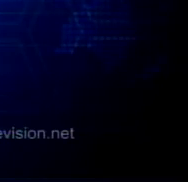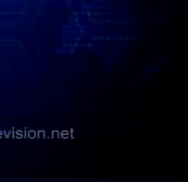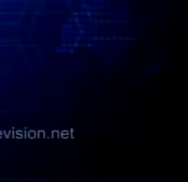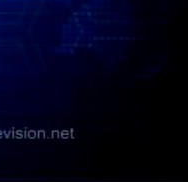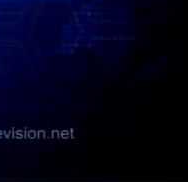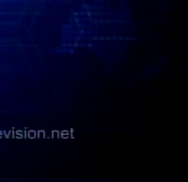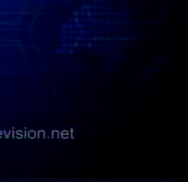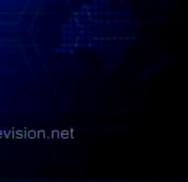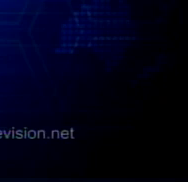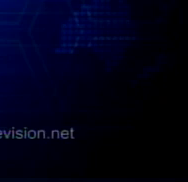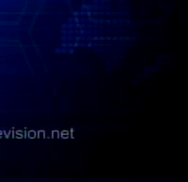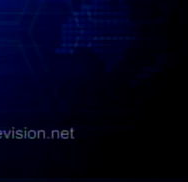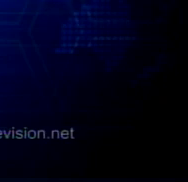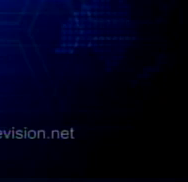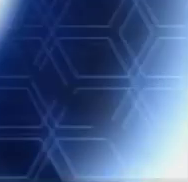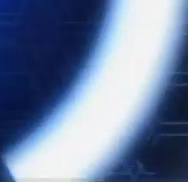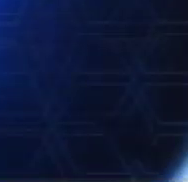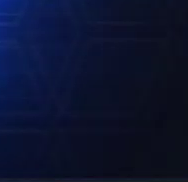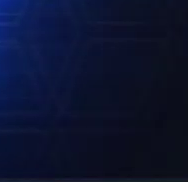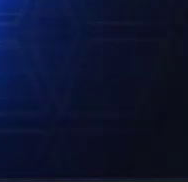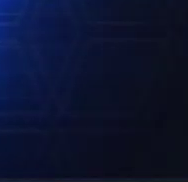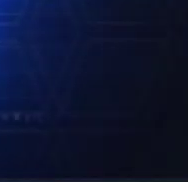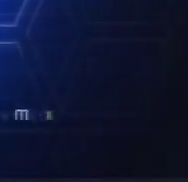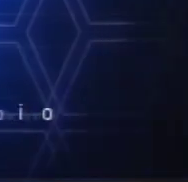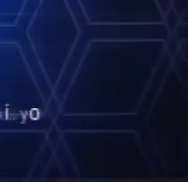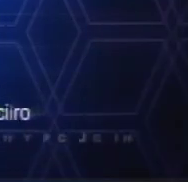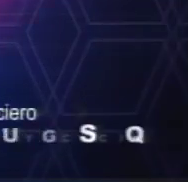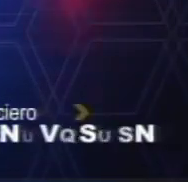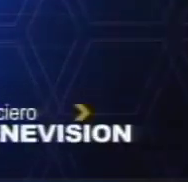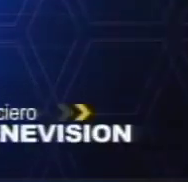Venevisión por Venezuela.